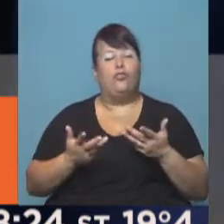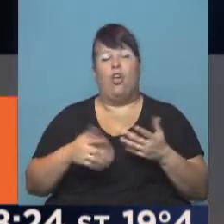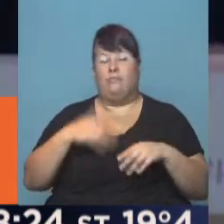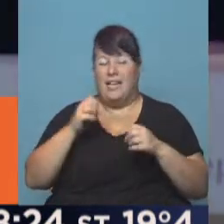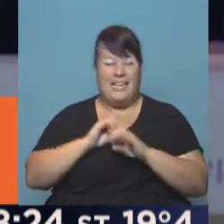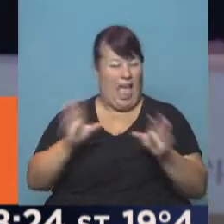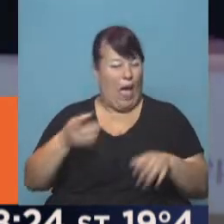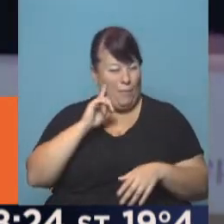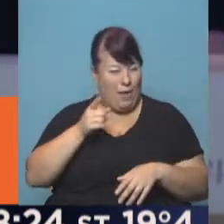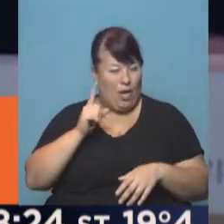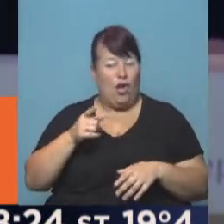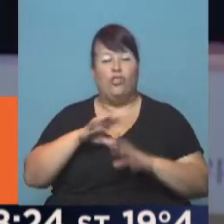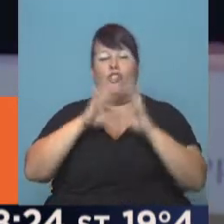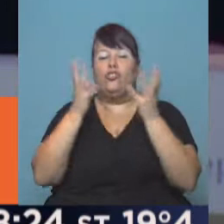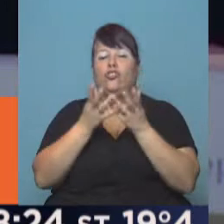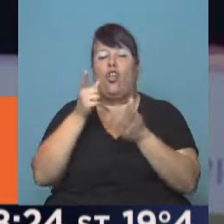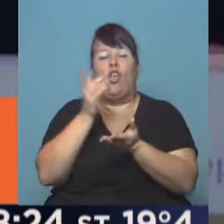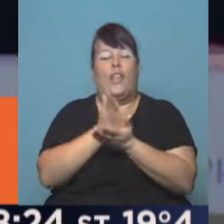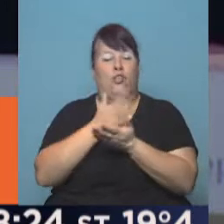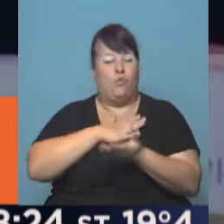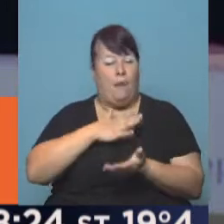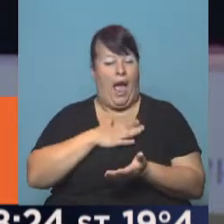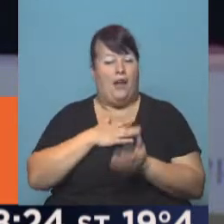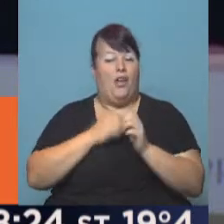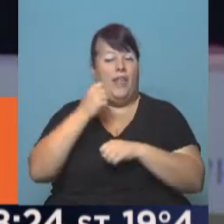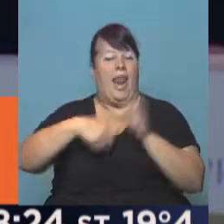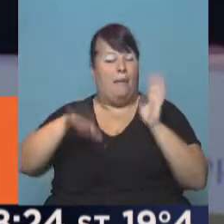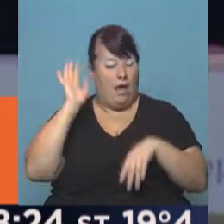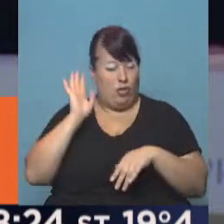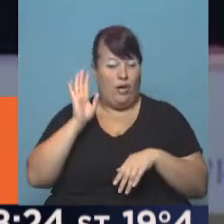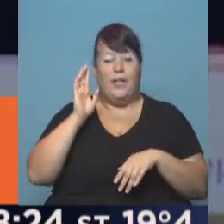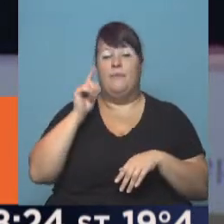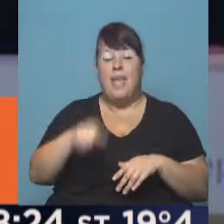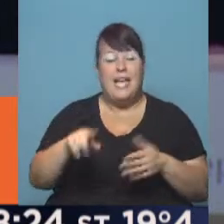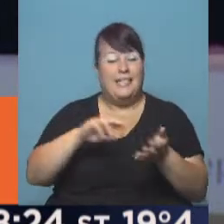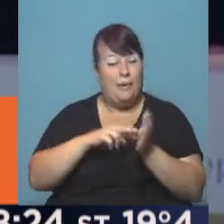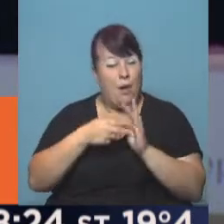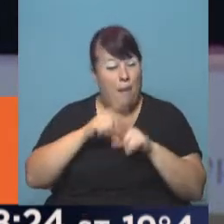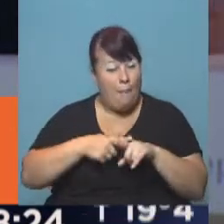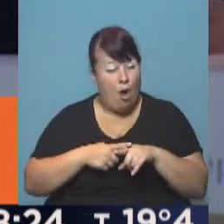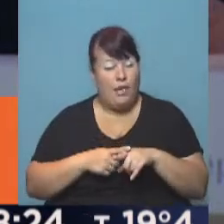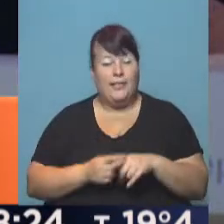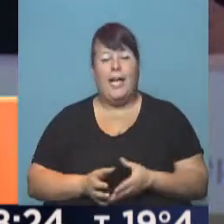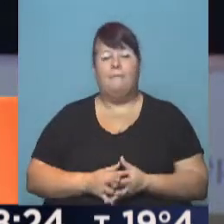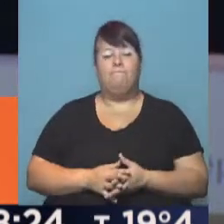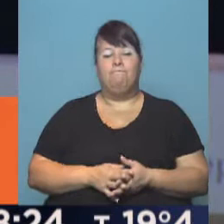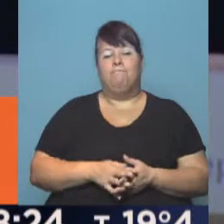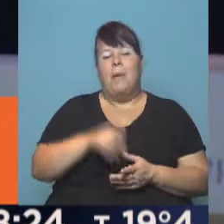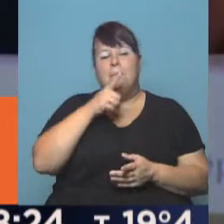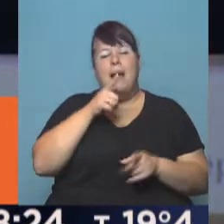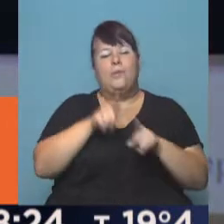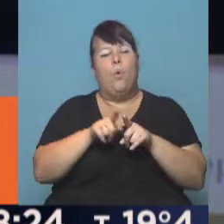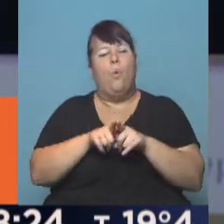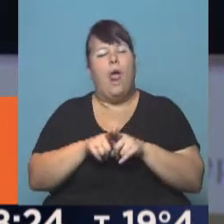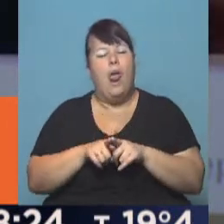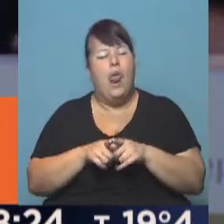grave peligro en el pleno ejercicio de los derechos humanos de las grandes mayorías. En esta crisis política que pareciera